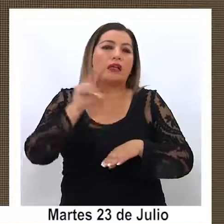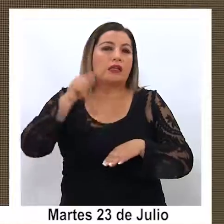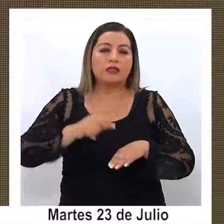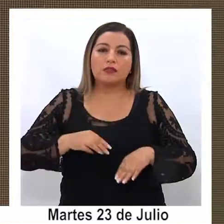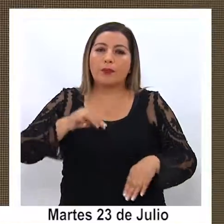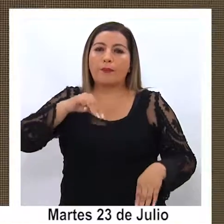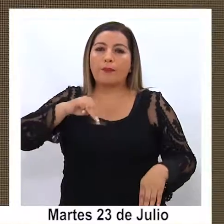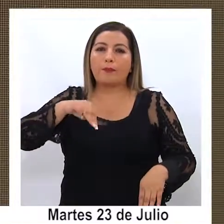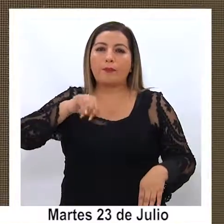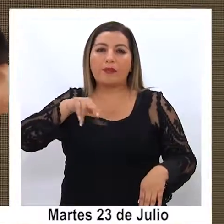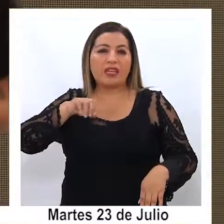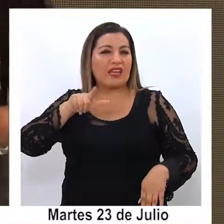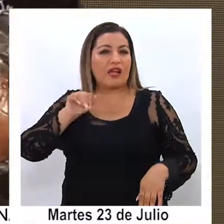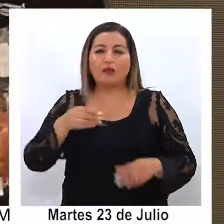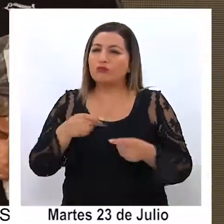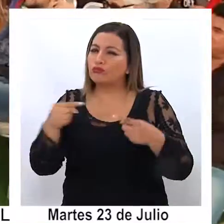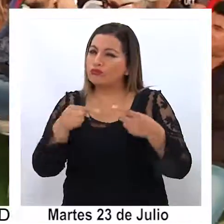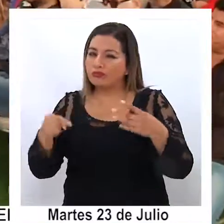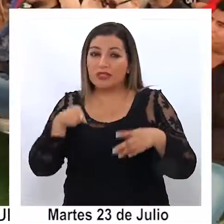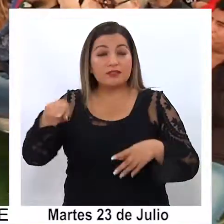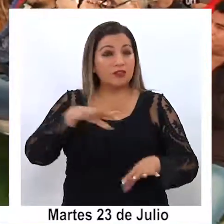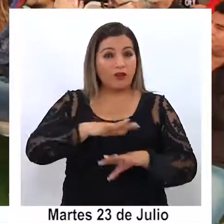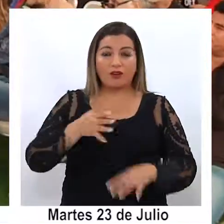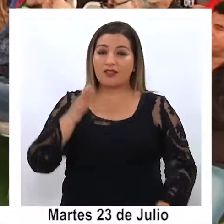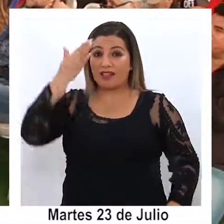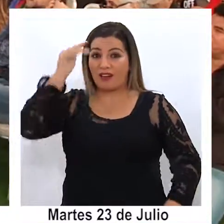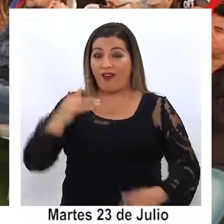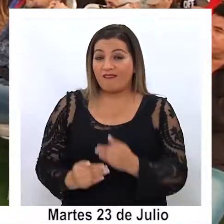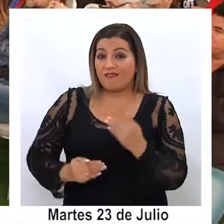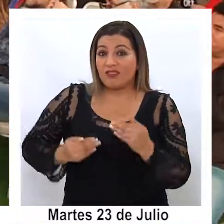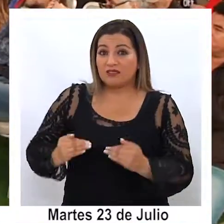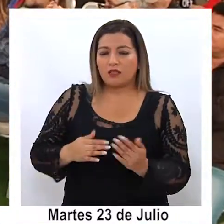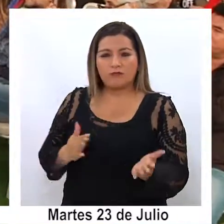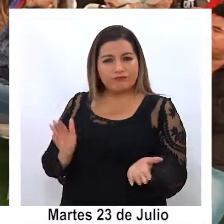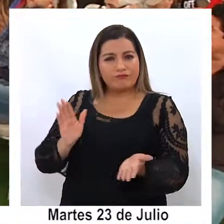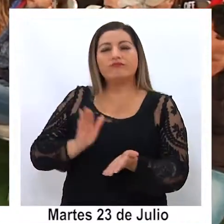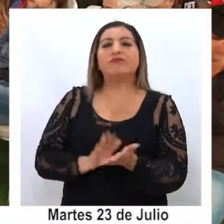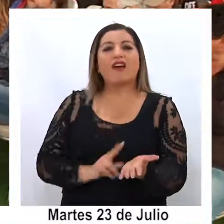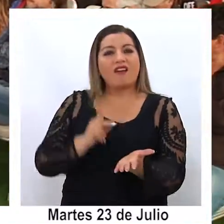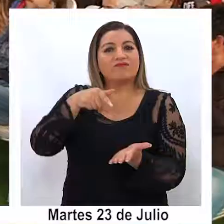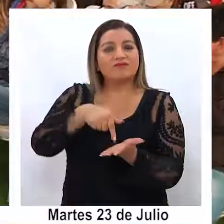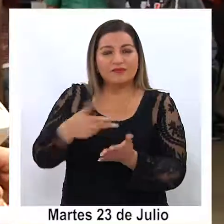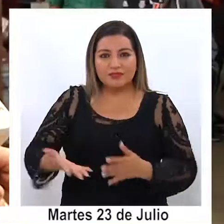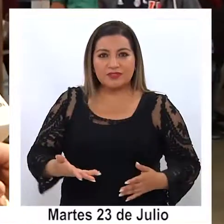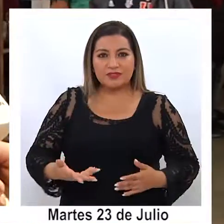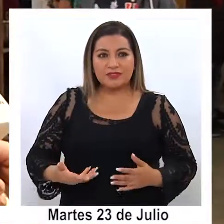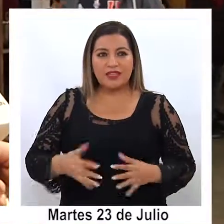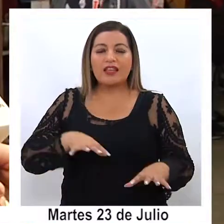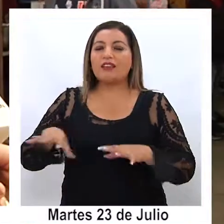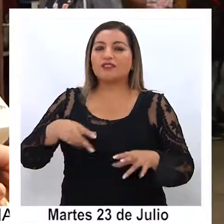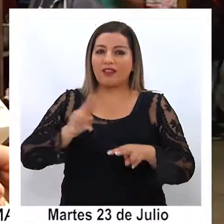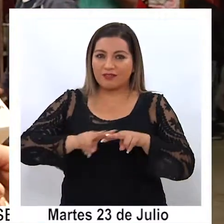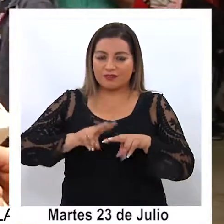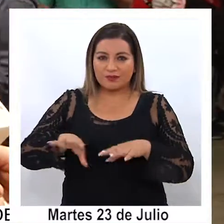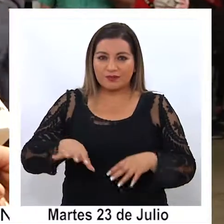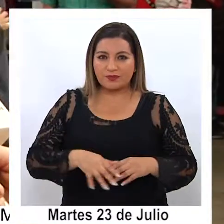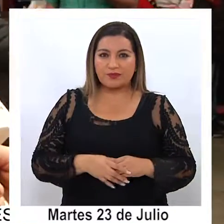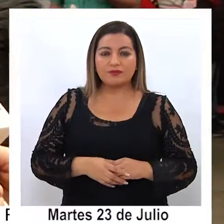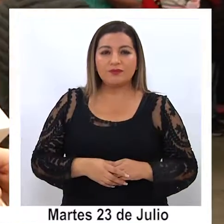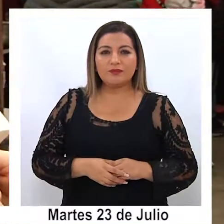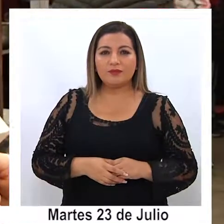cálidas, tienen más minerales y un montón de cosas más. Entonces creo que le falta dar el paso y atreverse a crear valor agregado de su actividad.